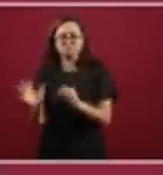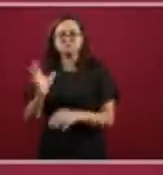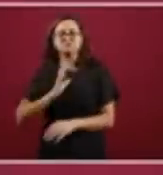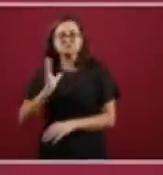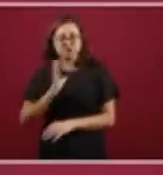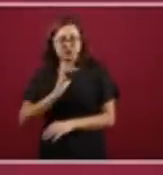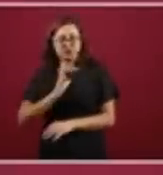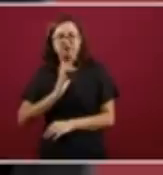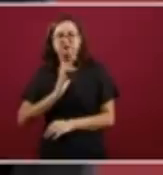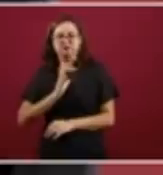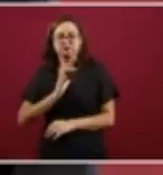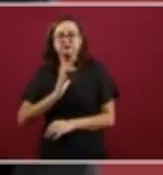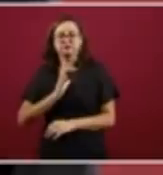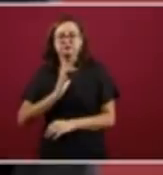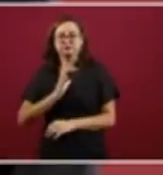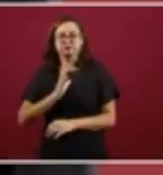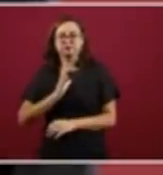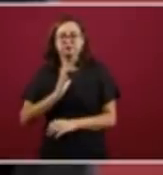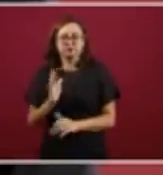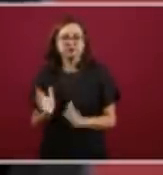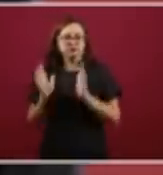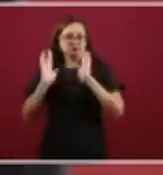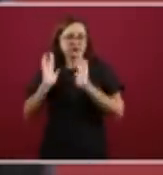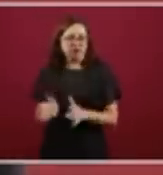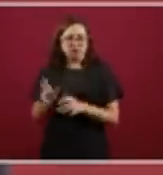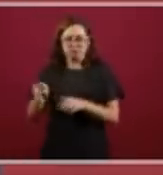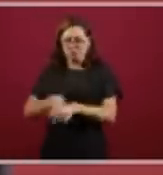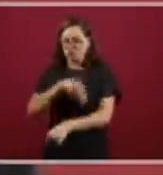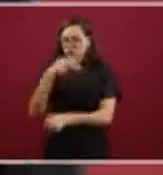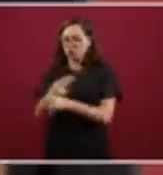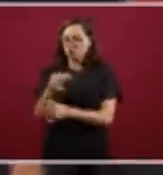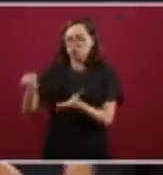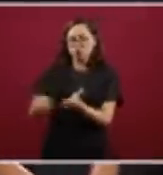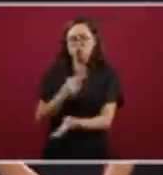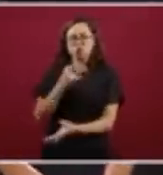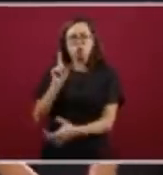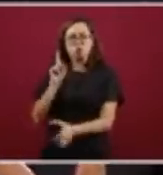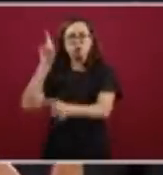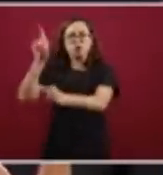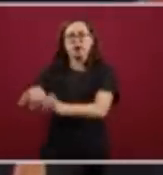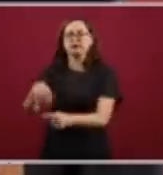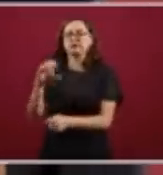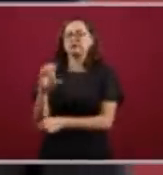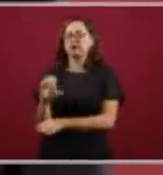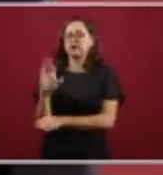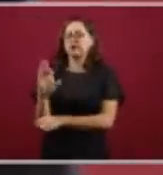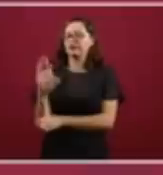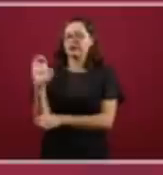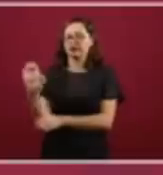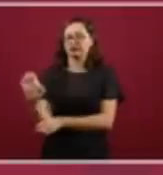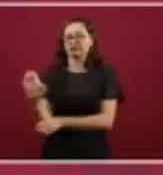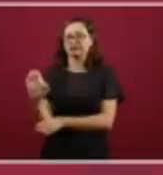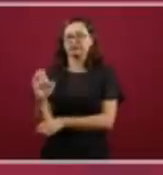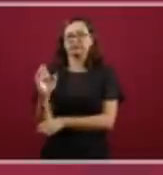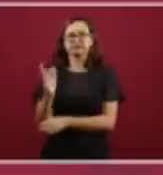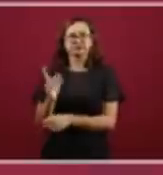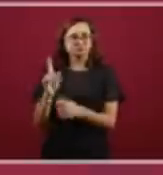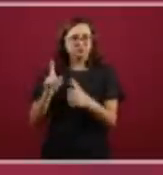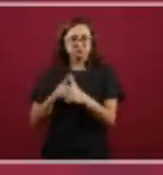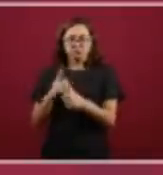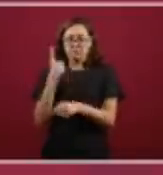todos. Ya se constituyó la empresa, es una filial de la Comisión Federal de Electricidad. Fue el primer